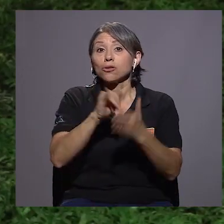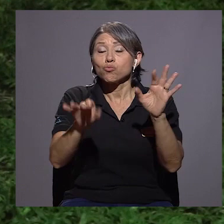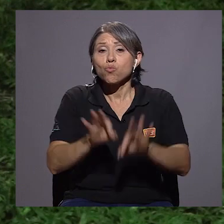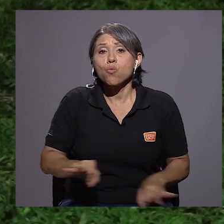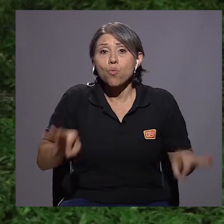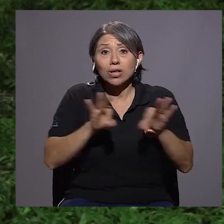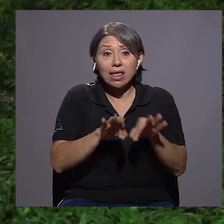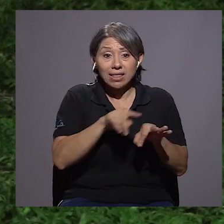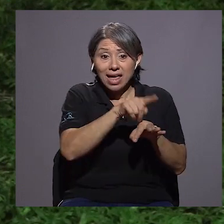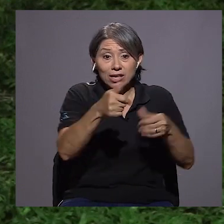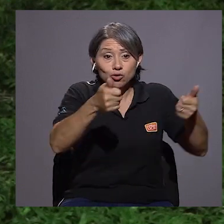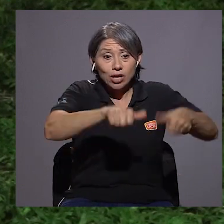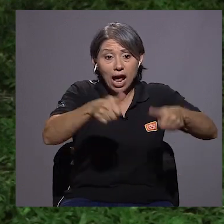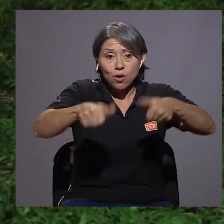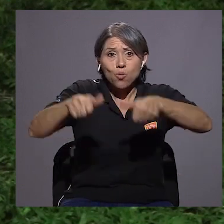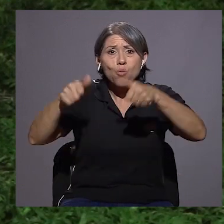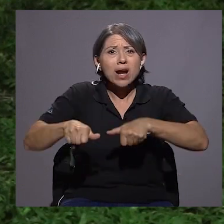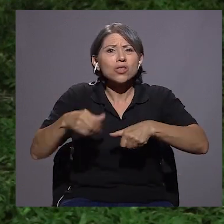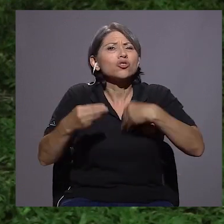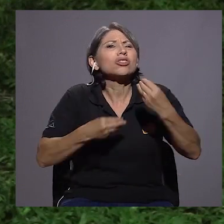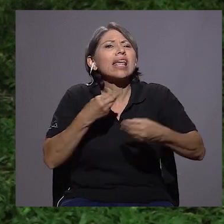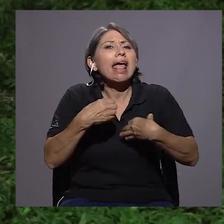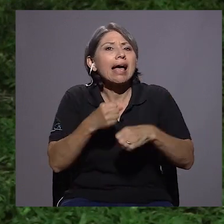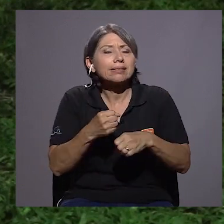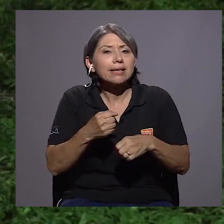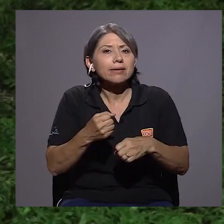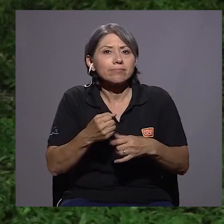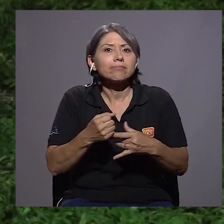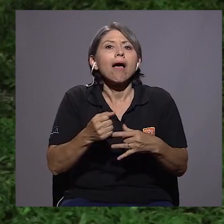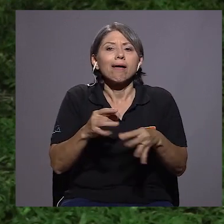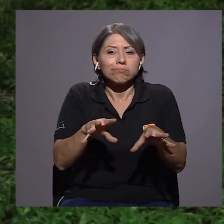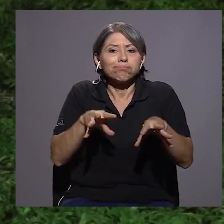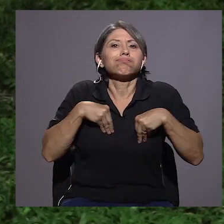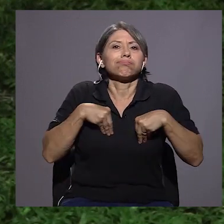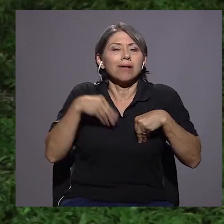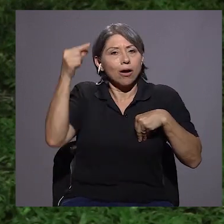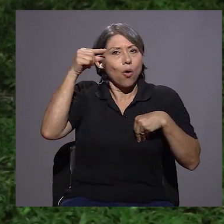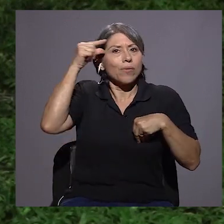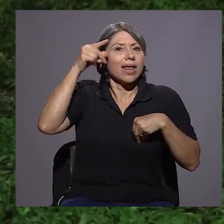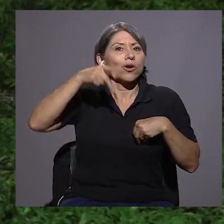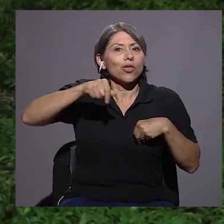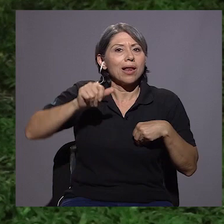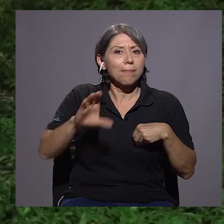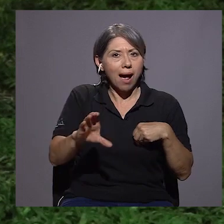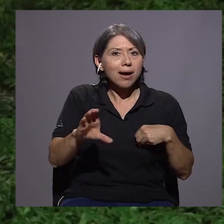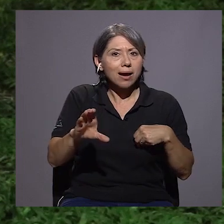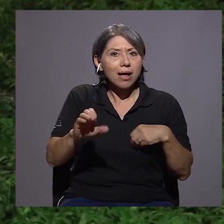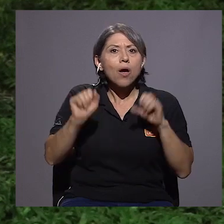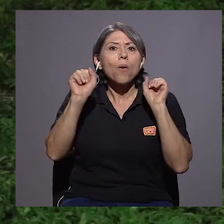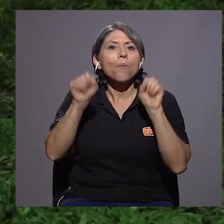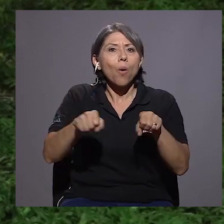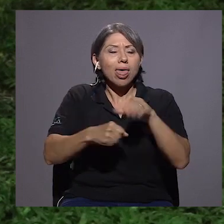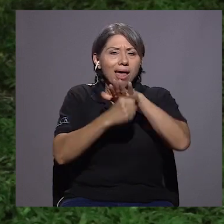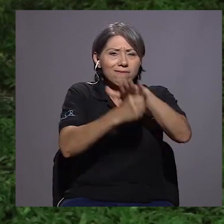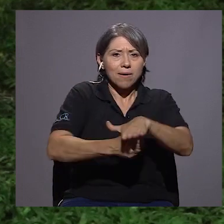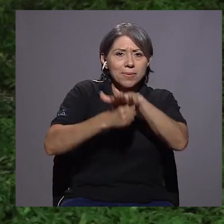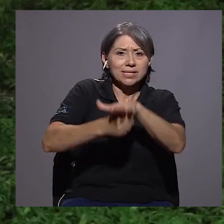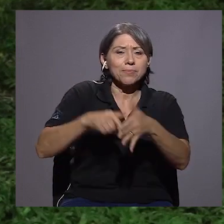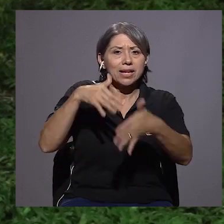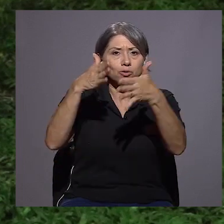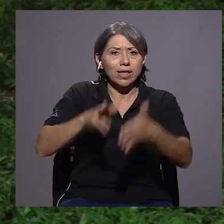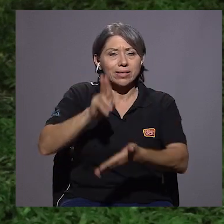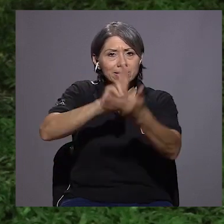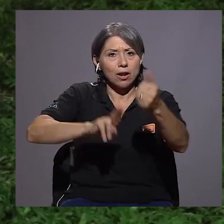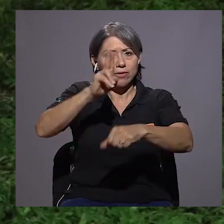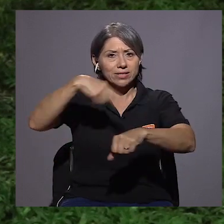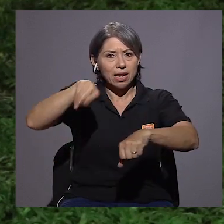es que estos acuerdos lo que vienen a hacer es a legitimar que el gobierno del PAC pueda reprimir estudiantes en